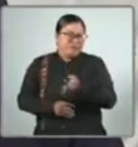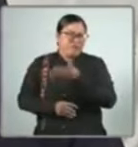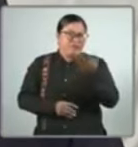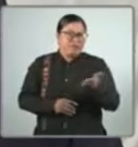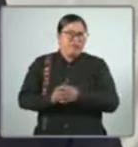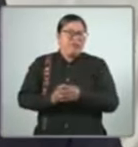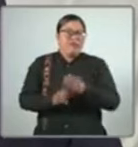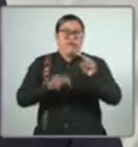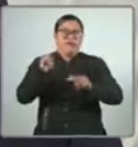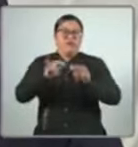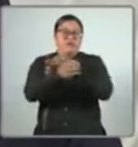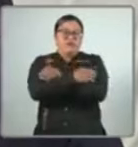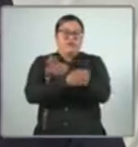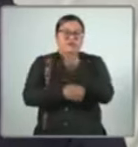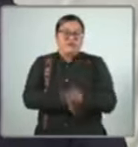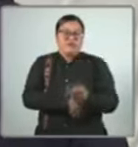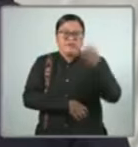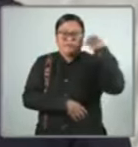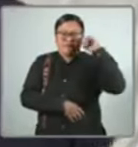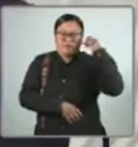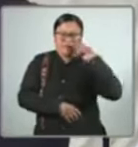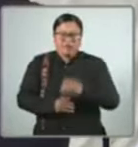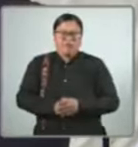del nivel educativo en Oaxaca,